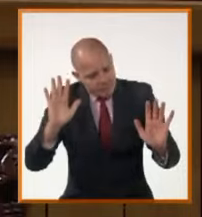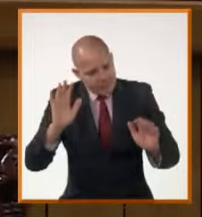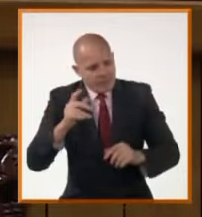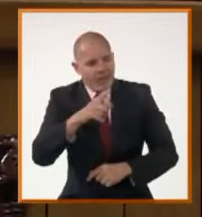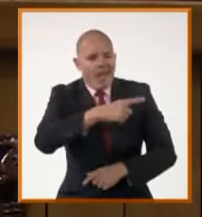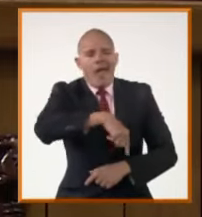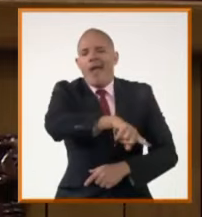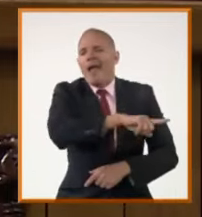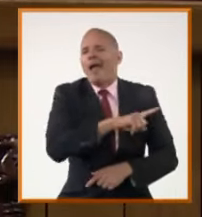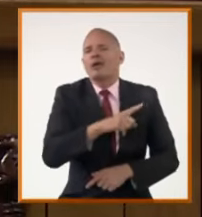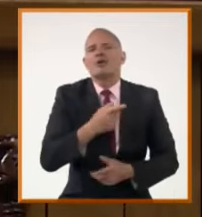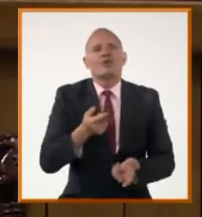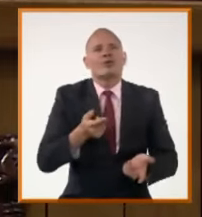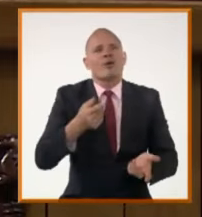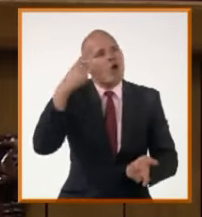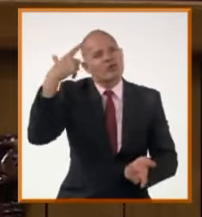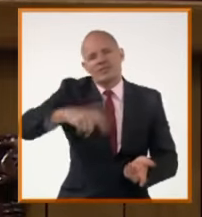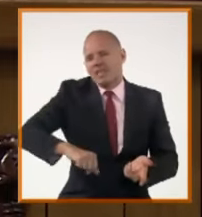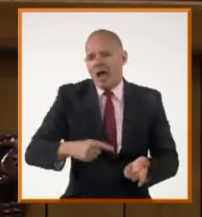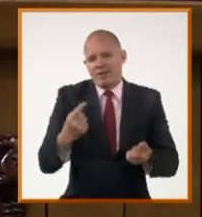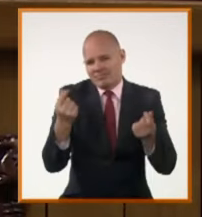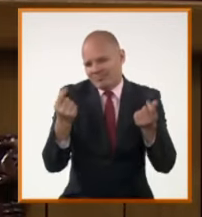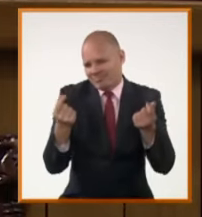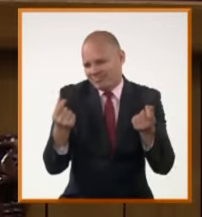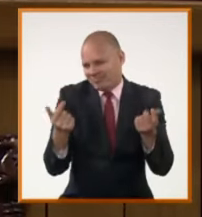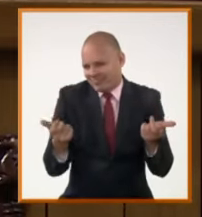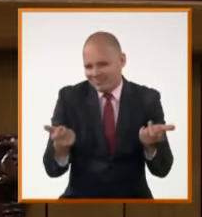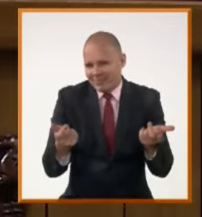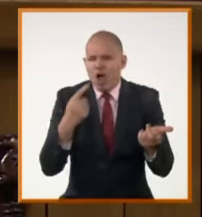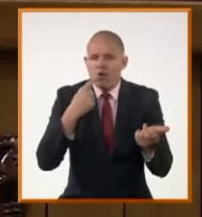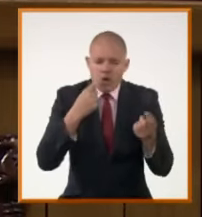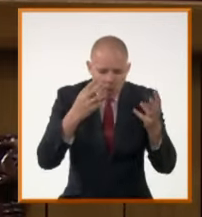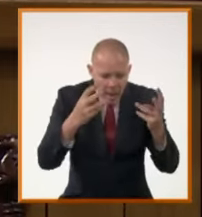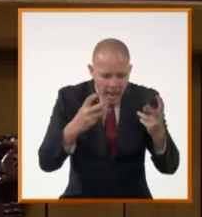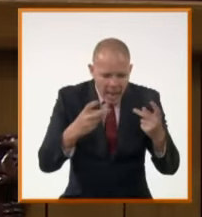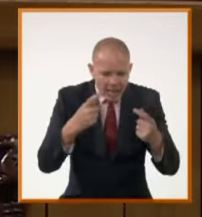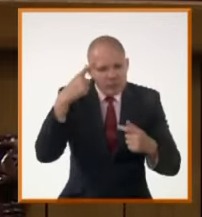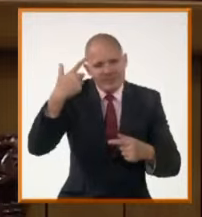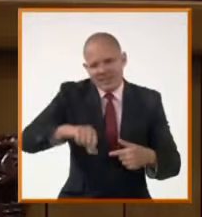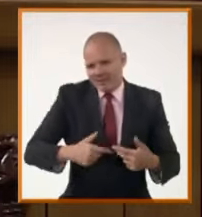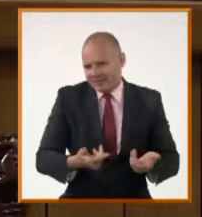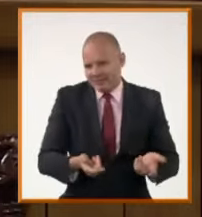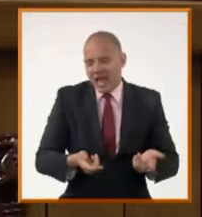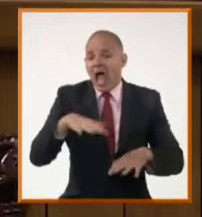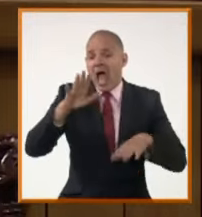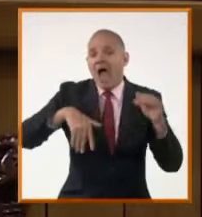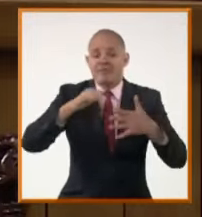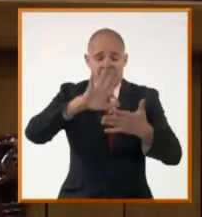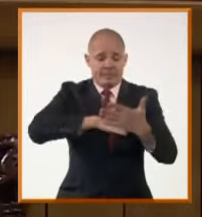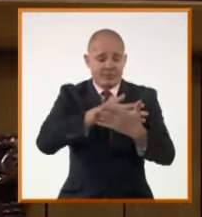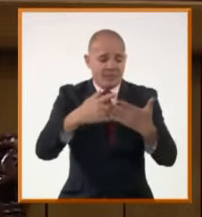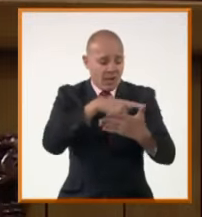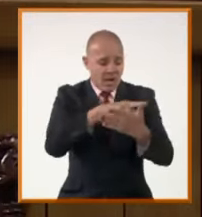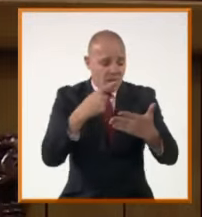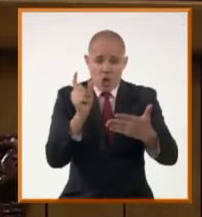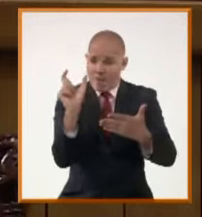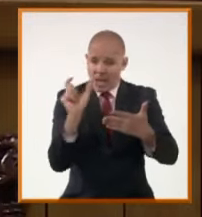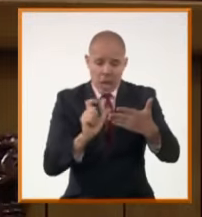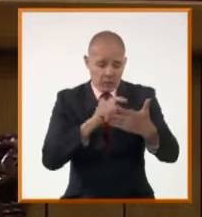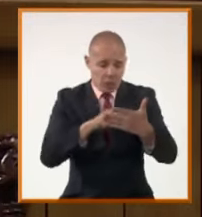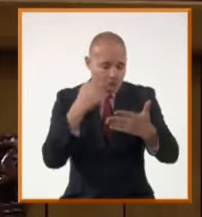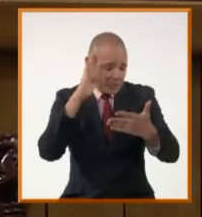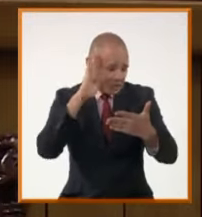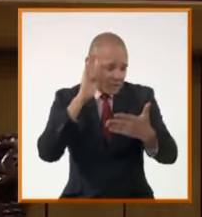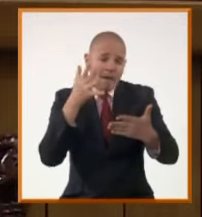¿Cómo lo van a conocer una MIPYMES lo que es diferir gastos? ¿Dónde está la cuenta capital? Es decir, usted no puede cargarle a